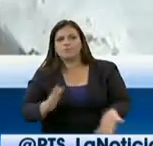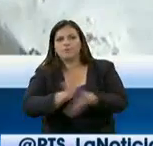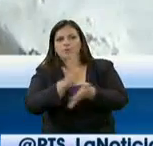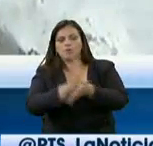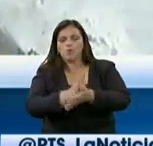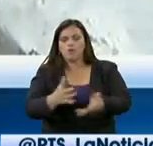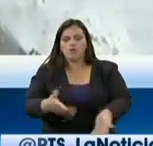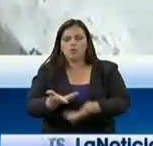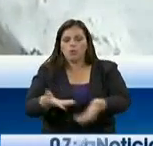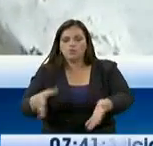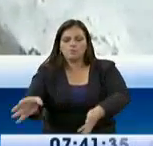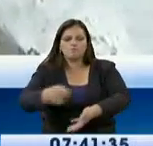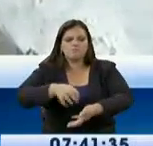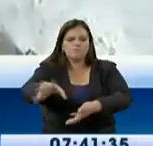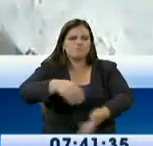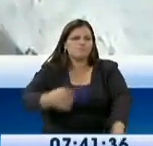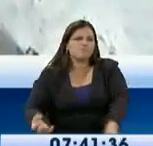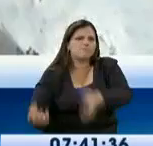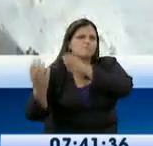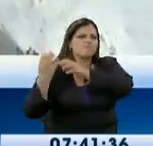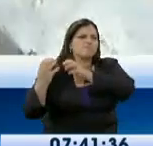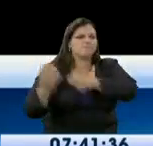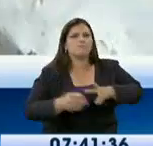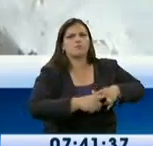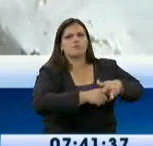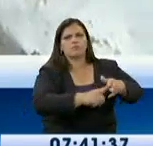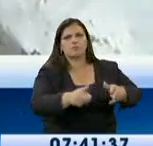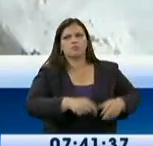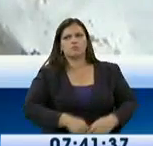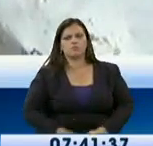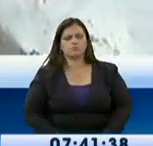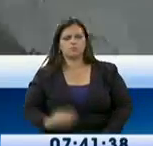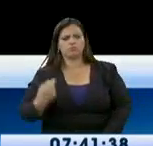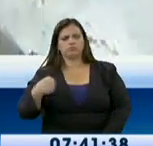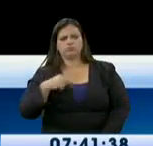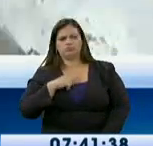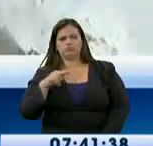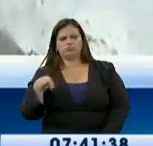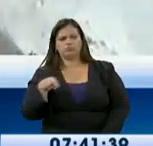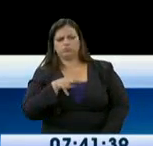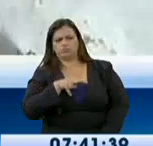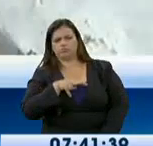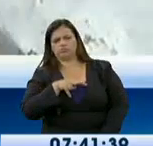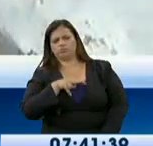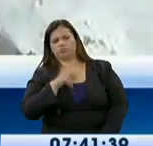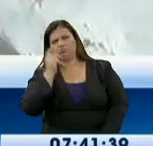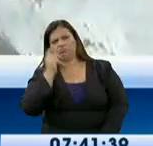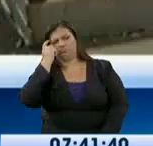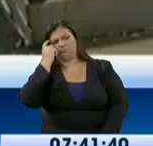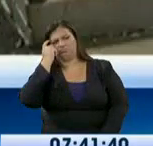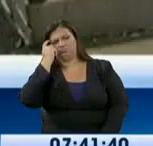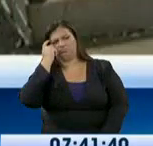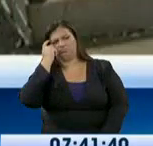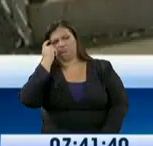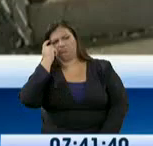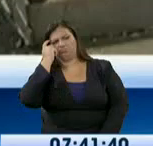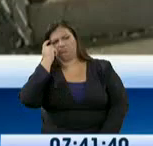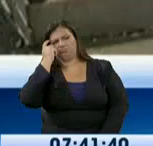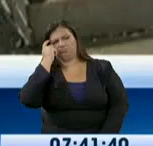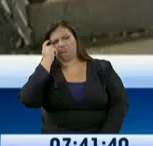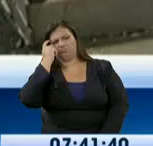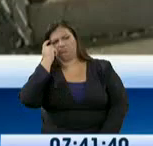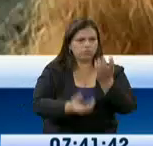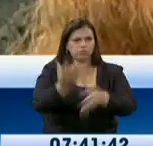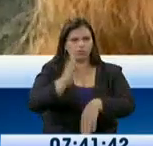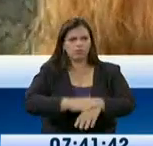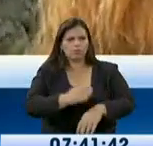ahí salieron corriendo y decían, no miren para atrás, no miren para atrás. Pero nunca pensábamos que era la escuela que le habían hecho ese daño. Una residente, quien